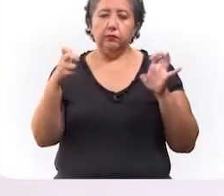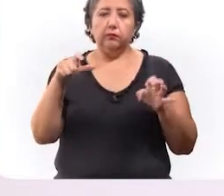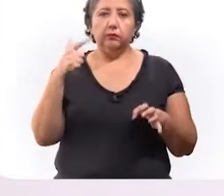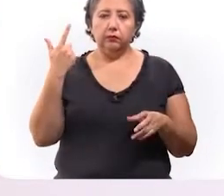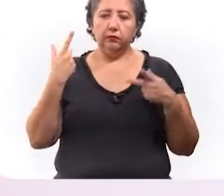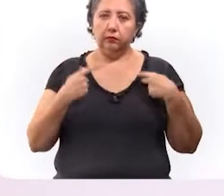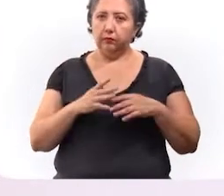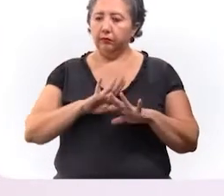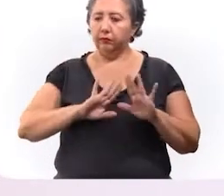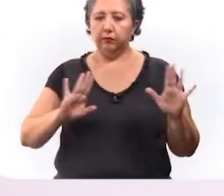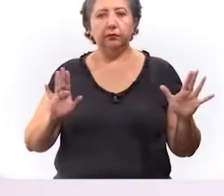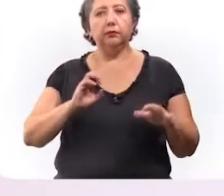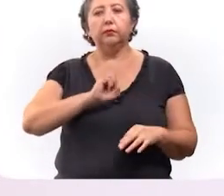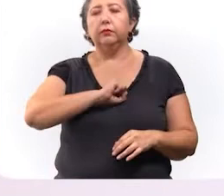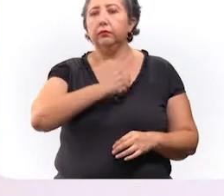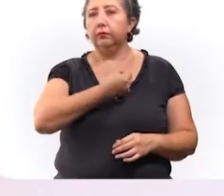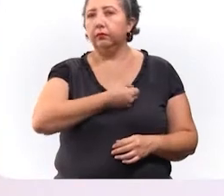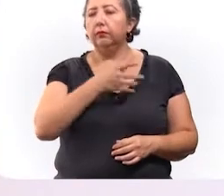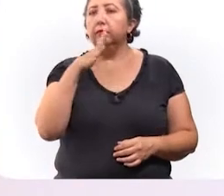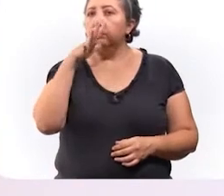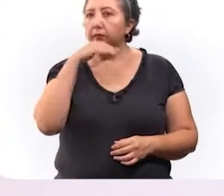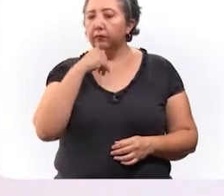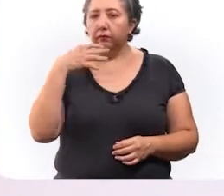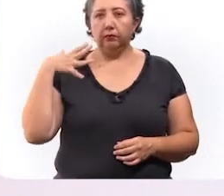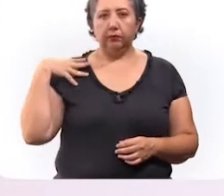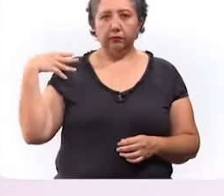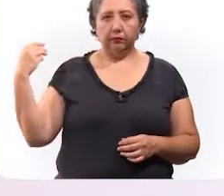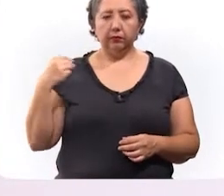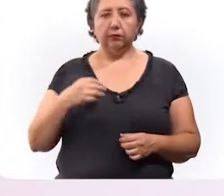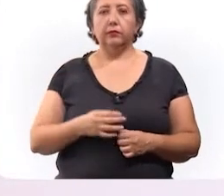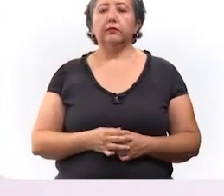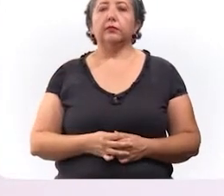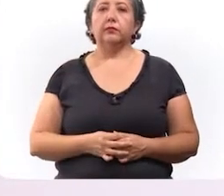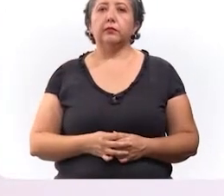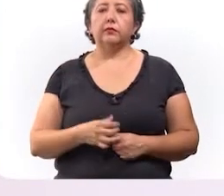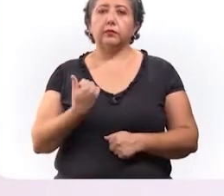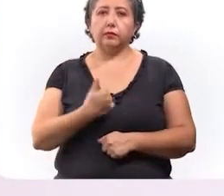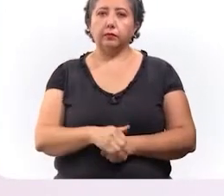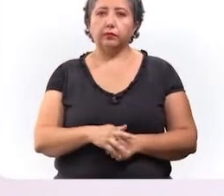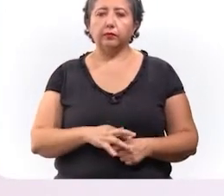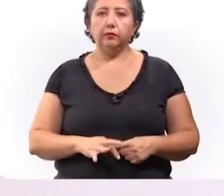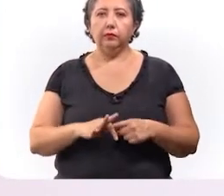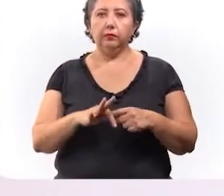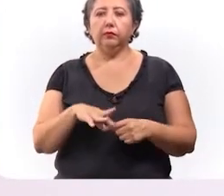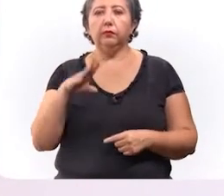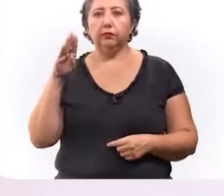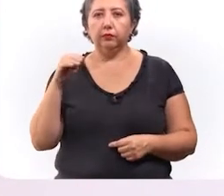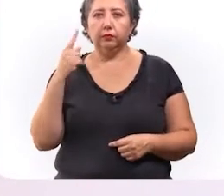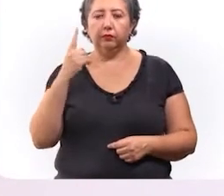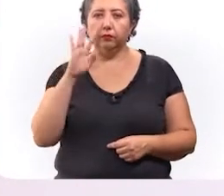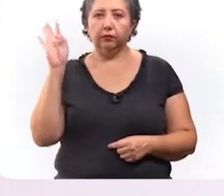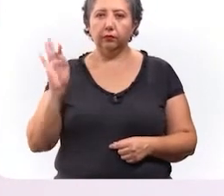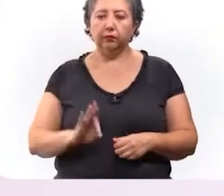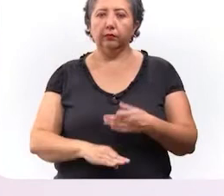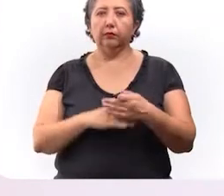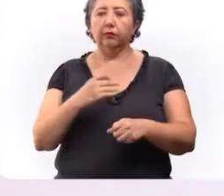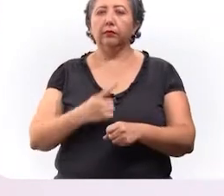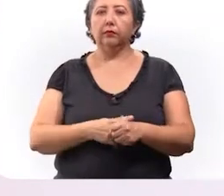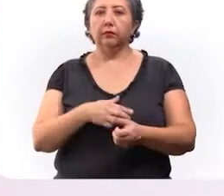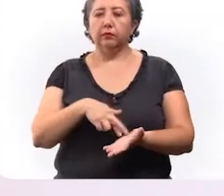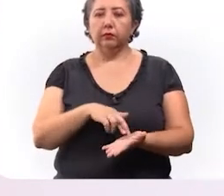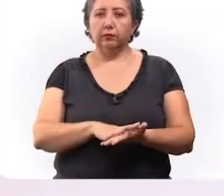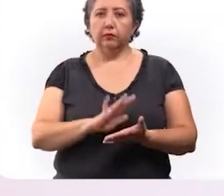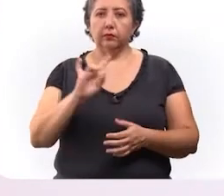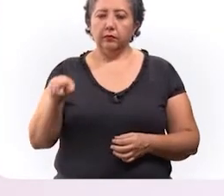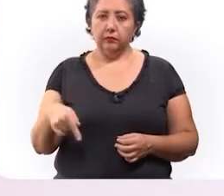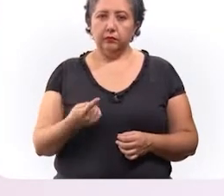69.812 pacientes ya se recuperaron, no presentan síntomas ni pueden contagiar. Esta cifra representa el 91% del total de